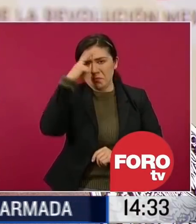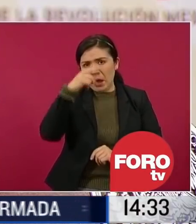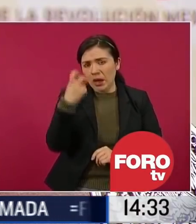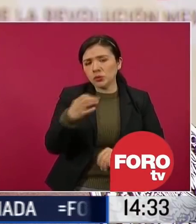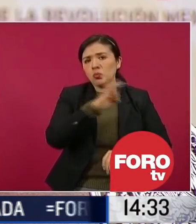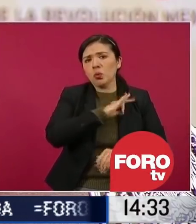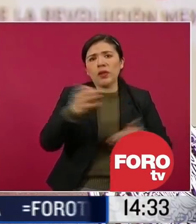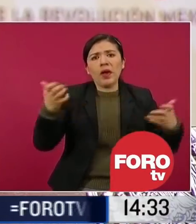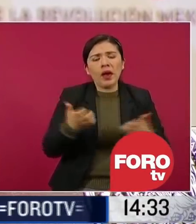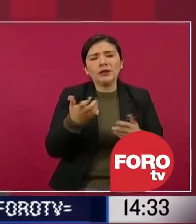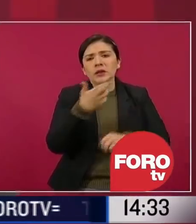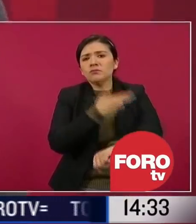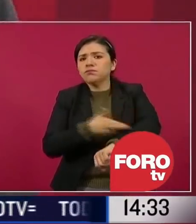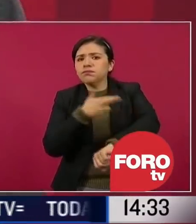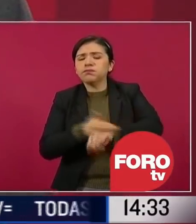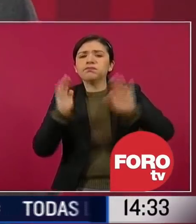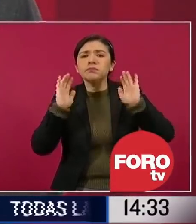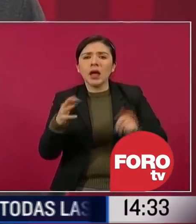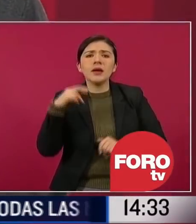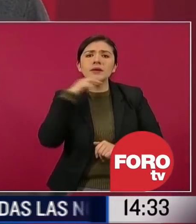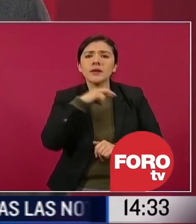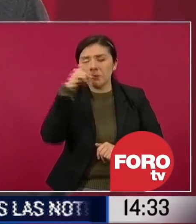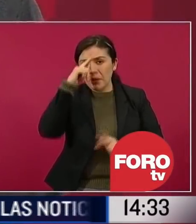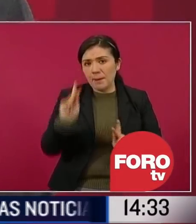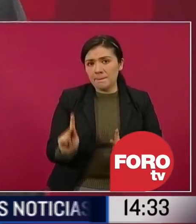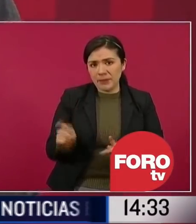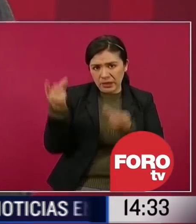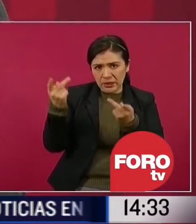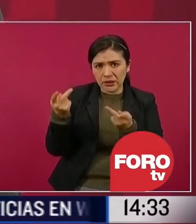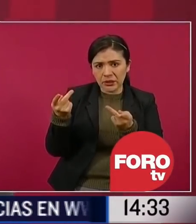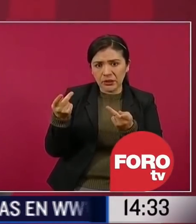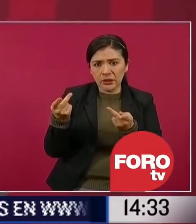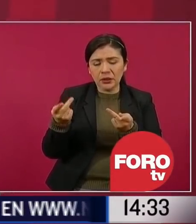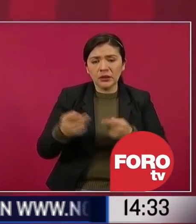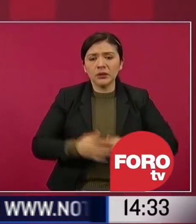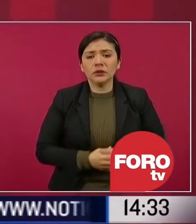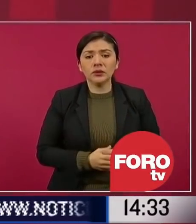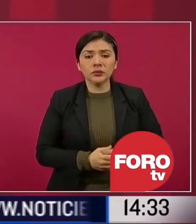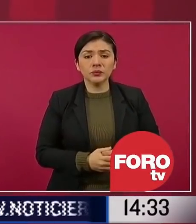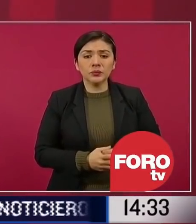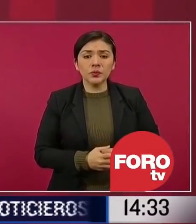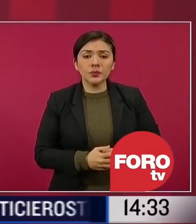cabo la operación de